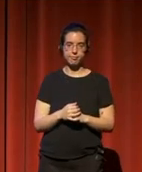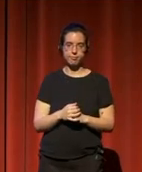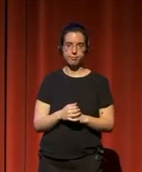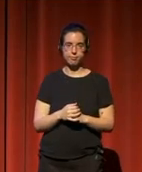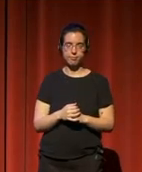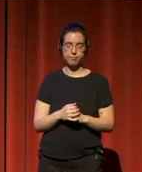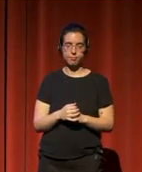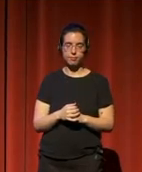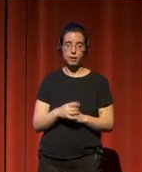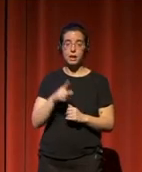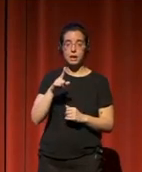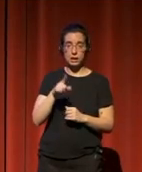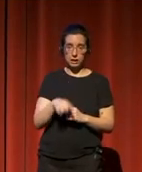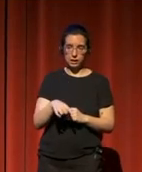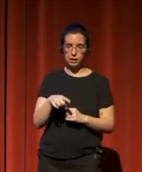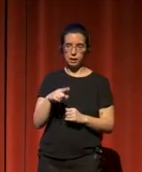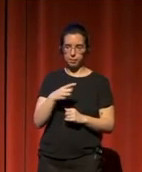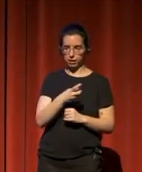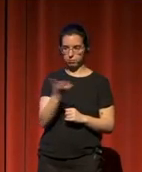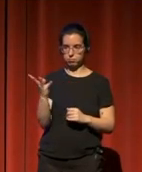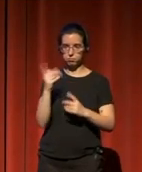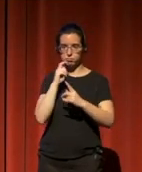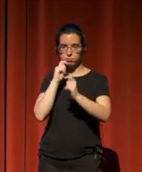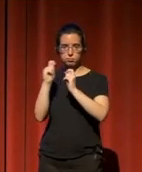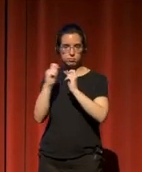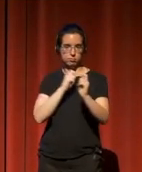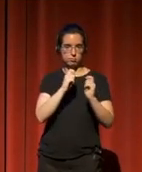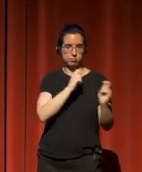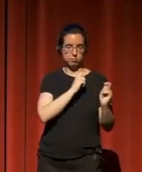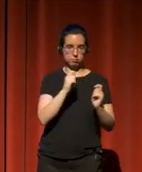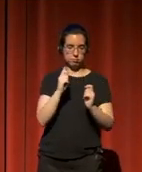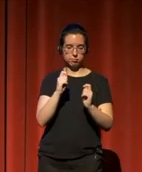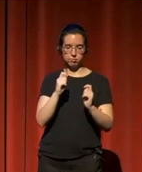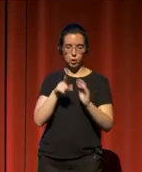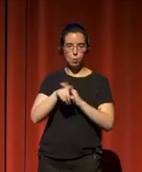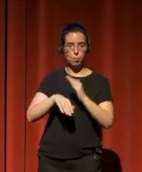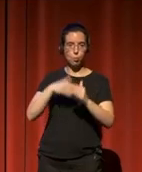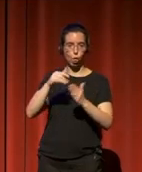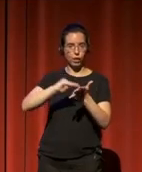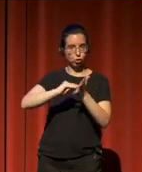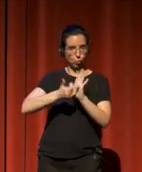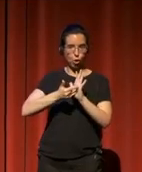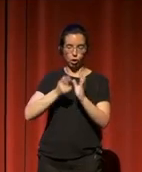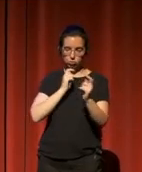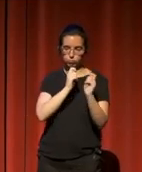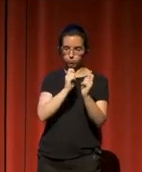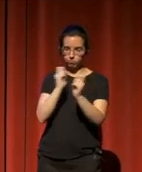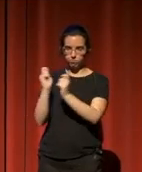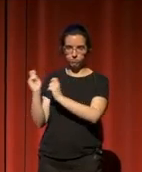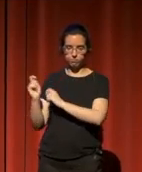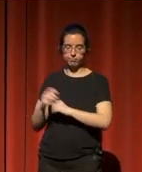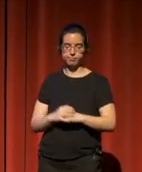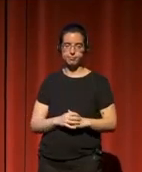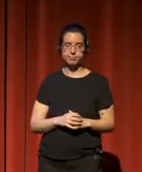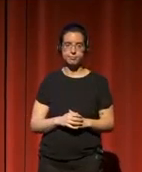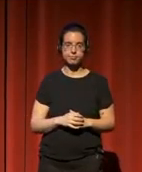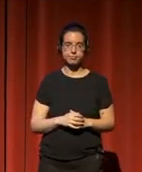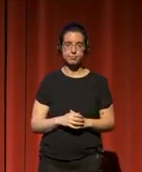dilema también han sido entrevistadas a lo largo del del proyecto y del trabajo de campo